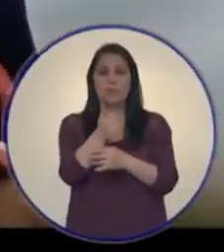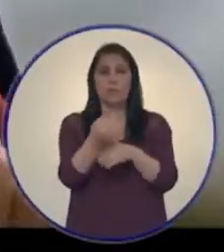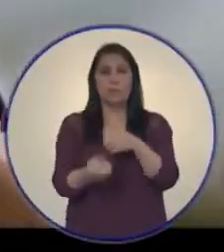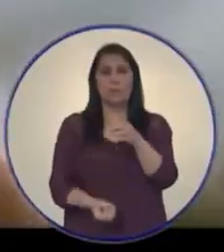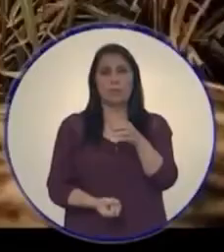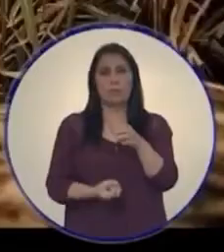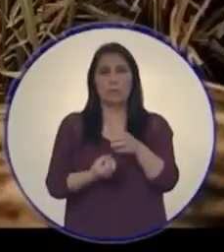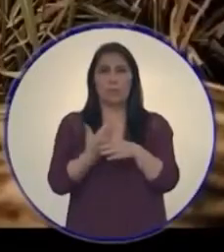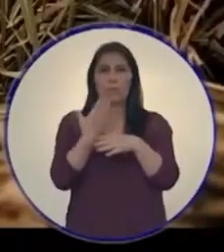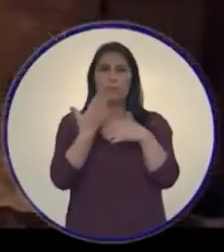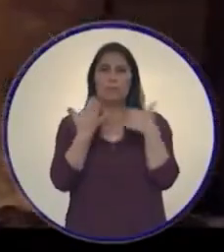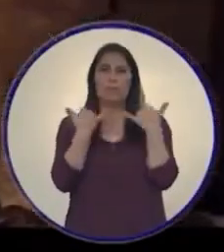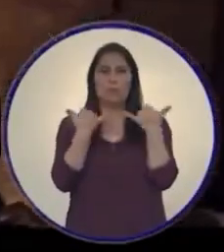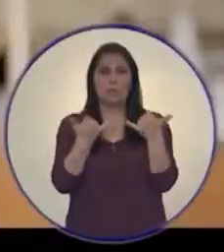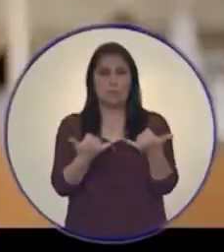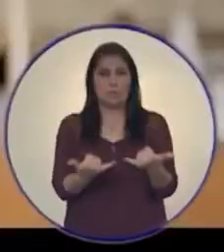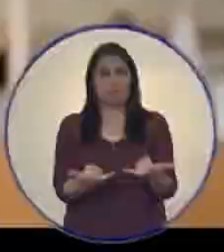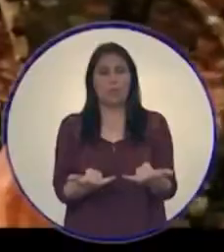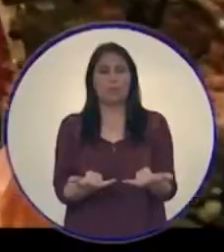vi